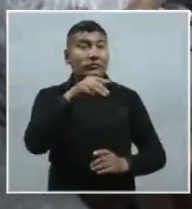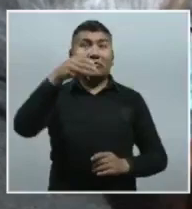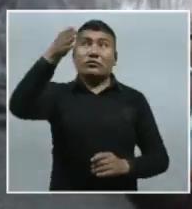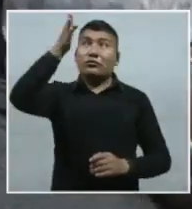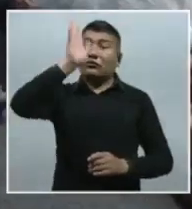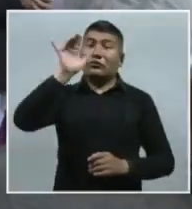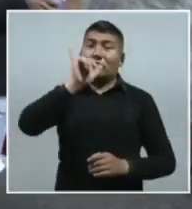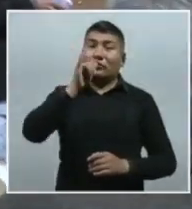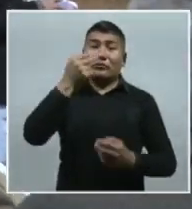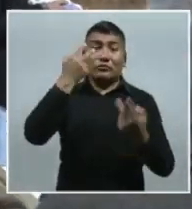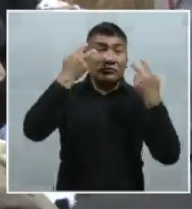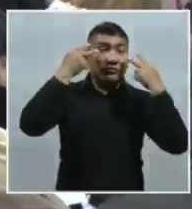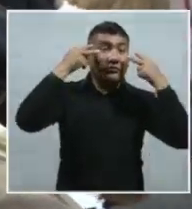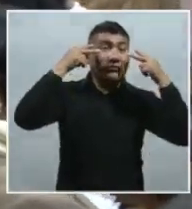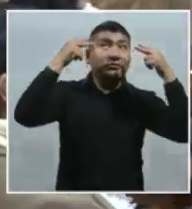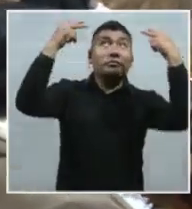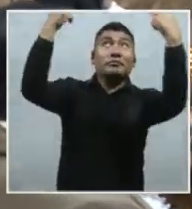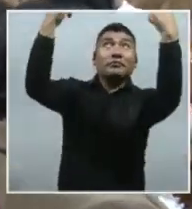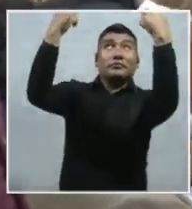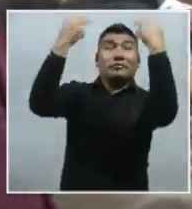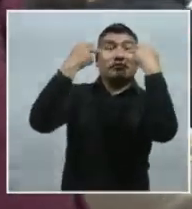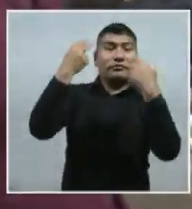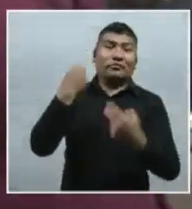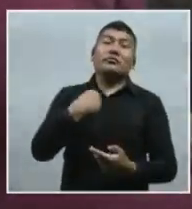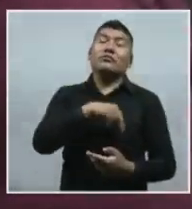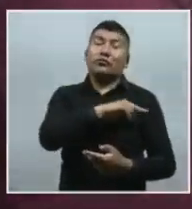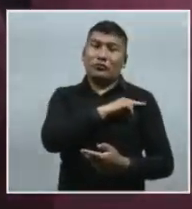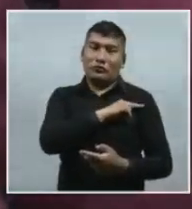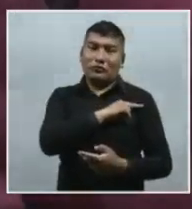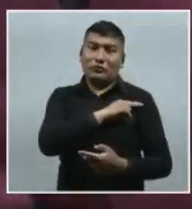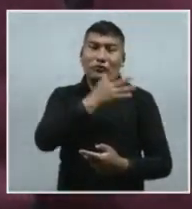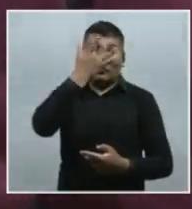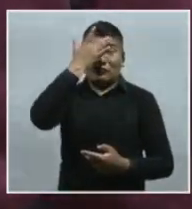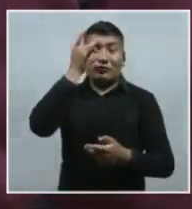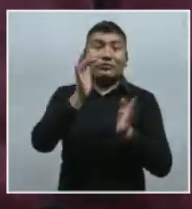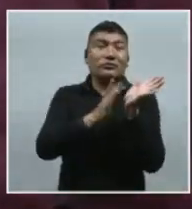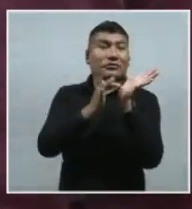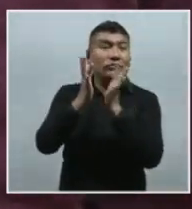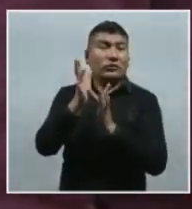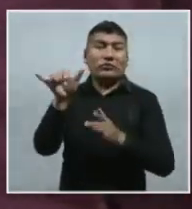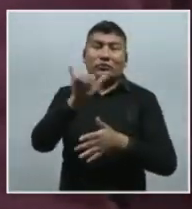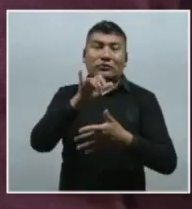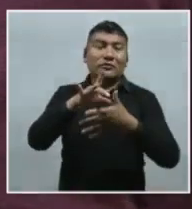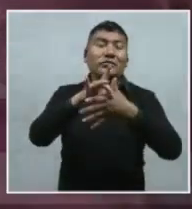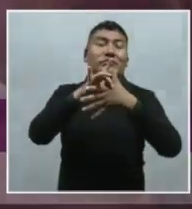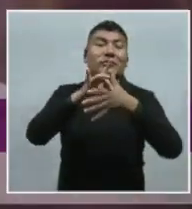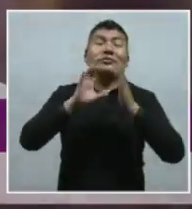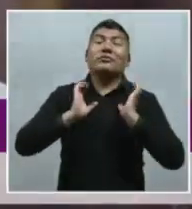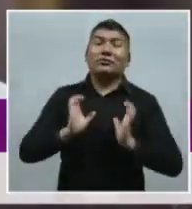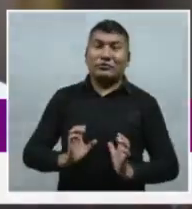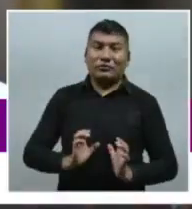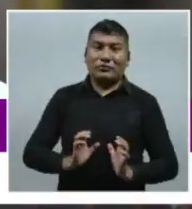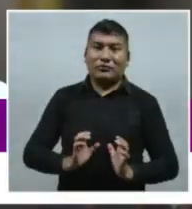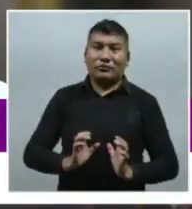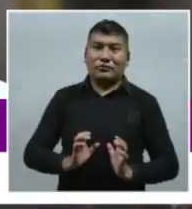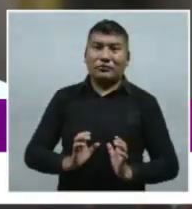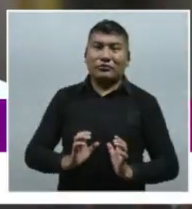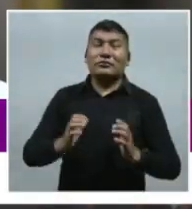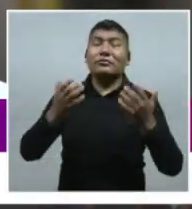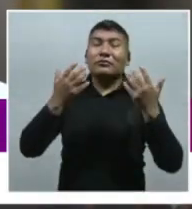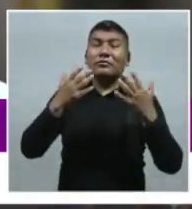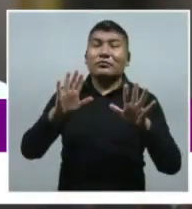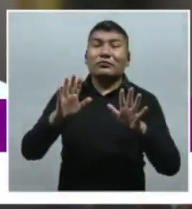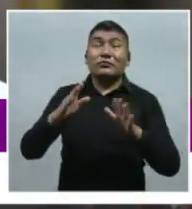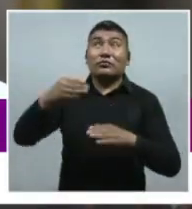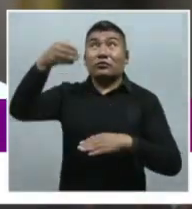Porque ha asumido la carne humana la Encarnación ha unido